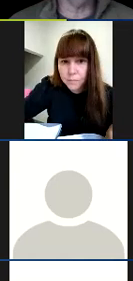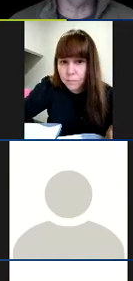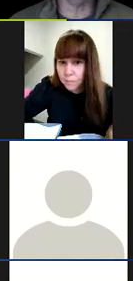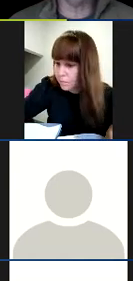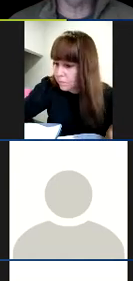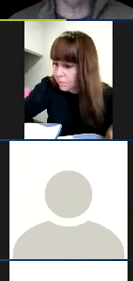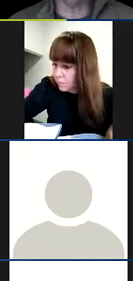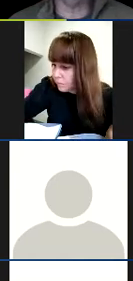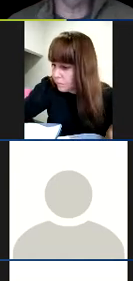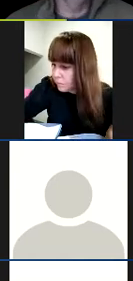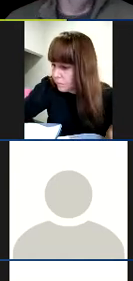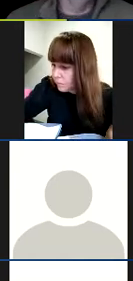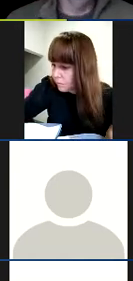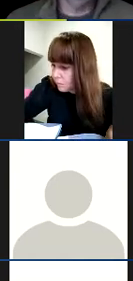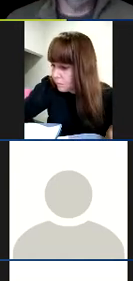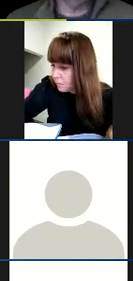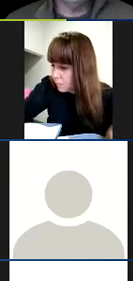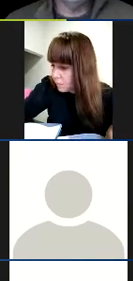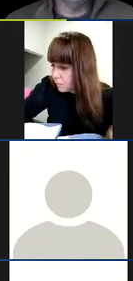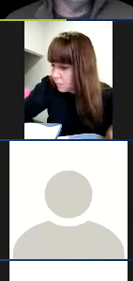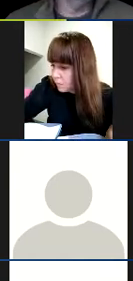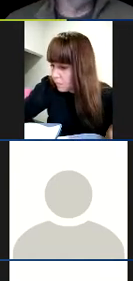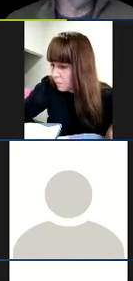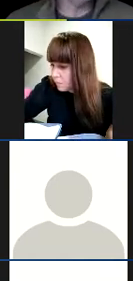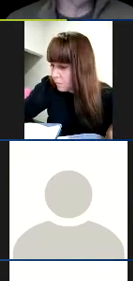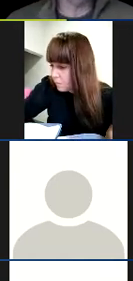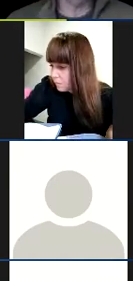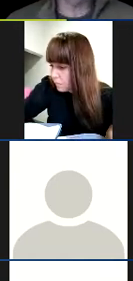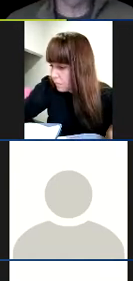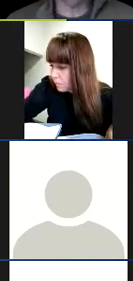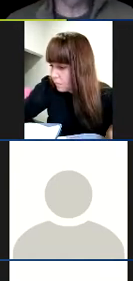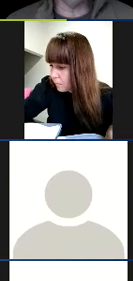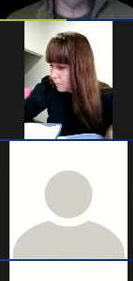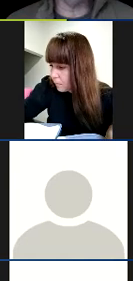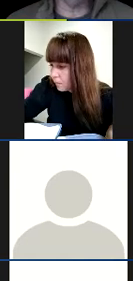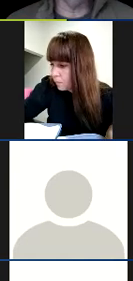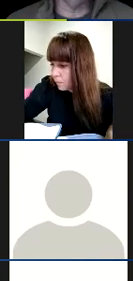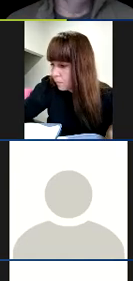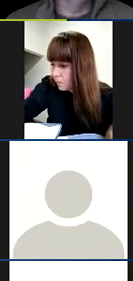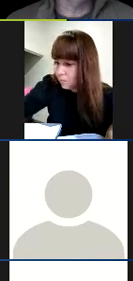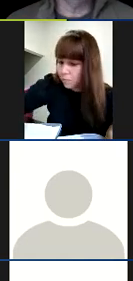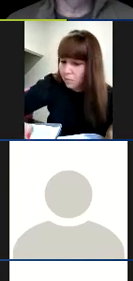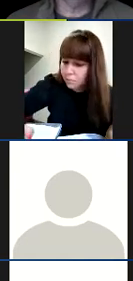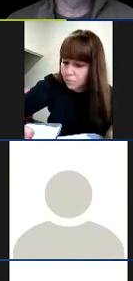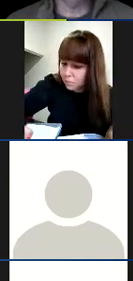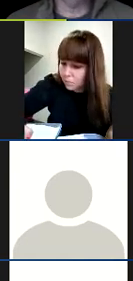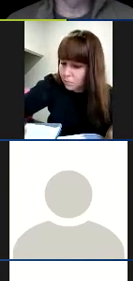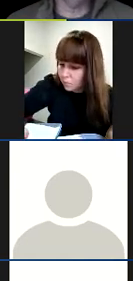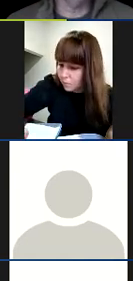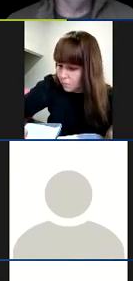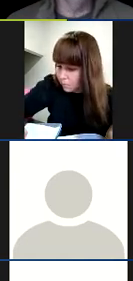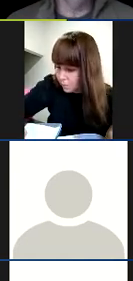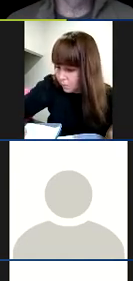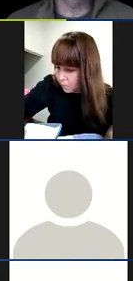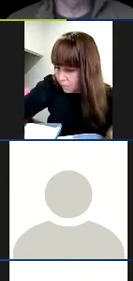las pérdidas con independencia de lo que hayan aportado. Hay ciertas cláusulas prohibidas, como por ejemplo que algún